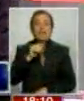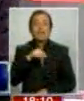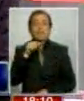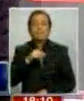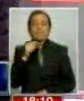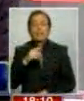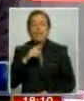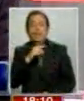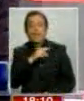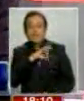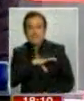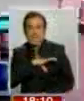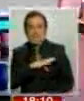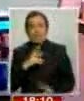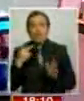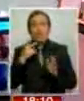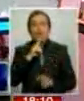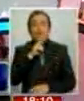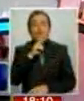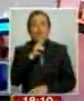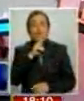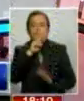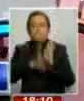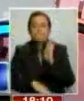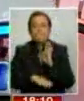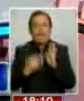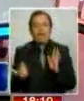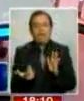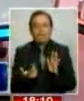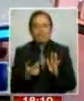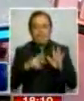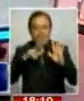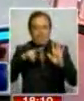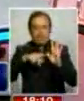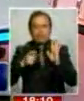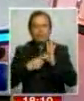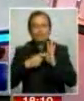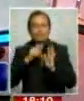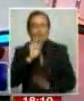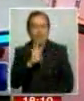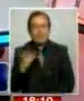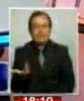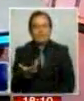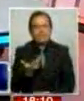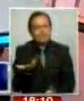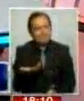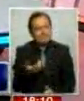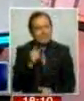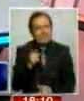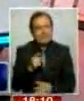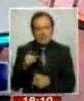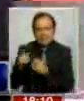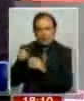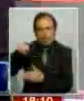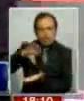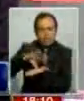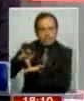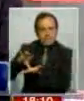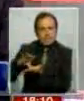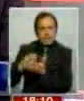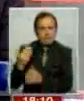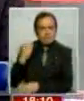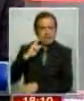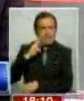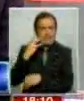18,4%, más de 3 puntos por abajo. Pero ojo, la segunda pregunta que tú me tendrías que hacer, Matilde, es, ¿cuándo tenían esa carga tributaria esos países? Hace más de